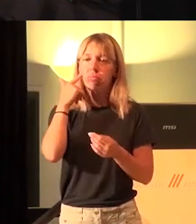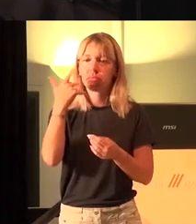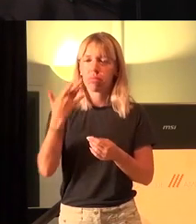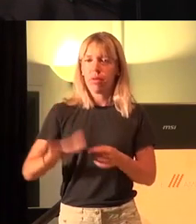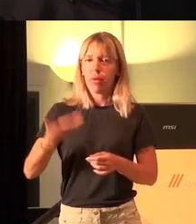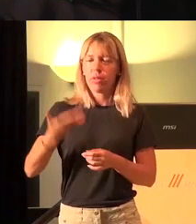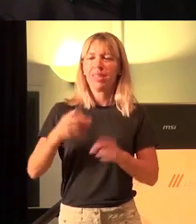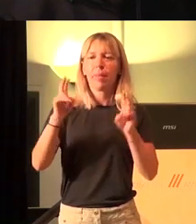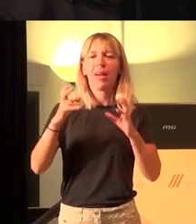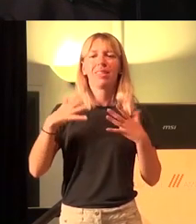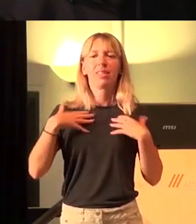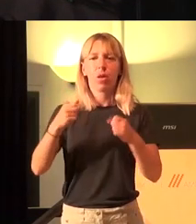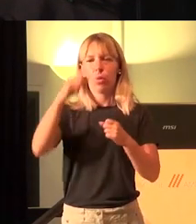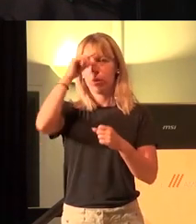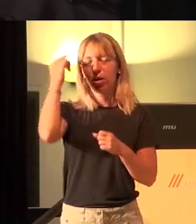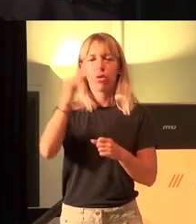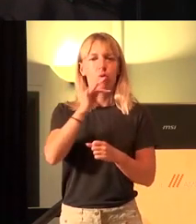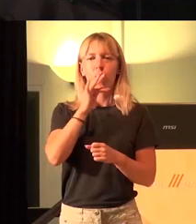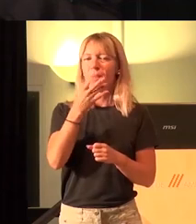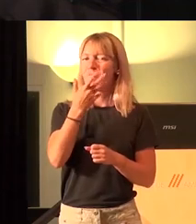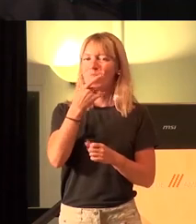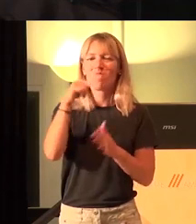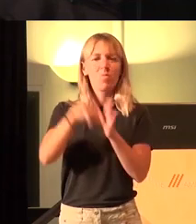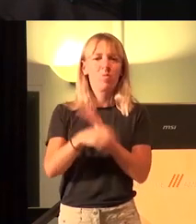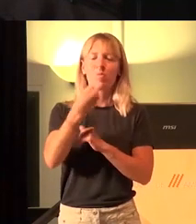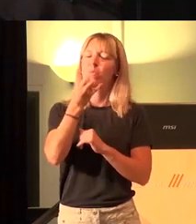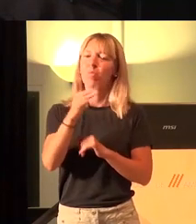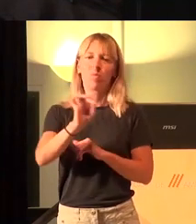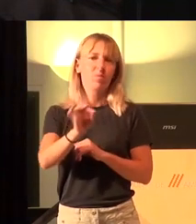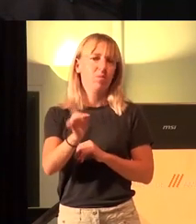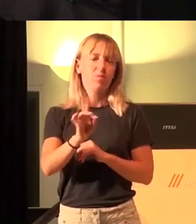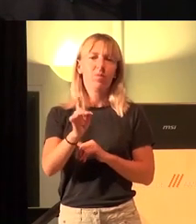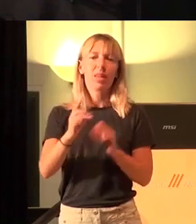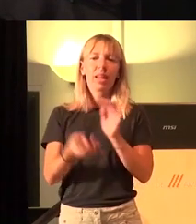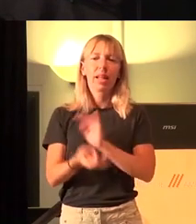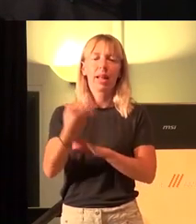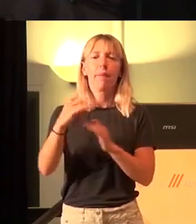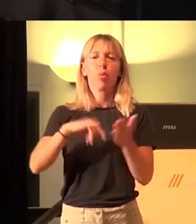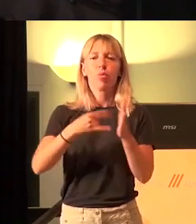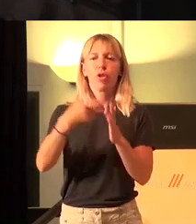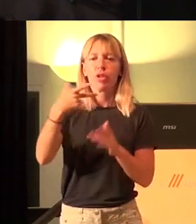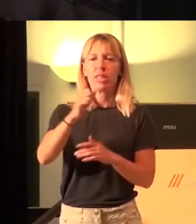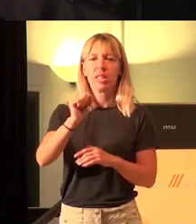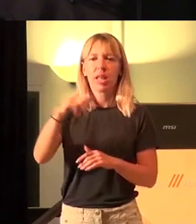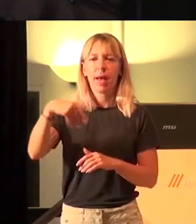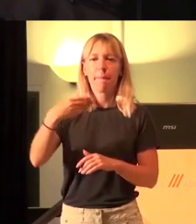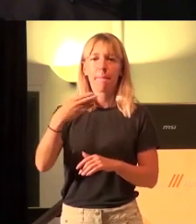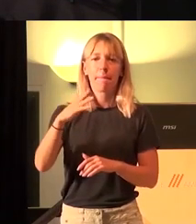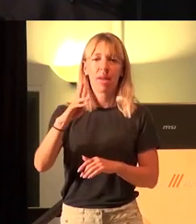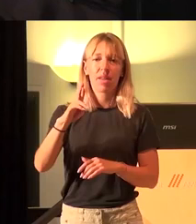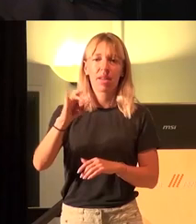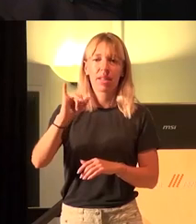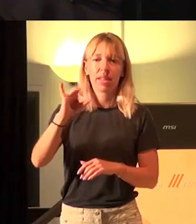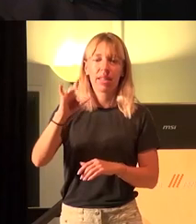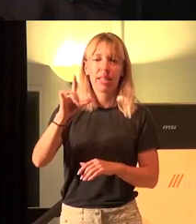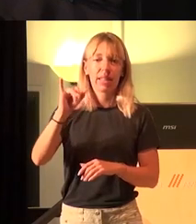salud mental, todavía es muy desconocido. Cuando creamos el proyecto Chamberlain, hace ya unos años,